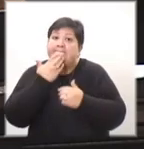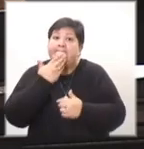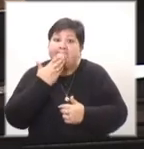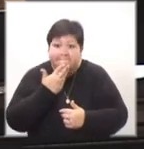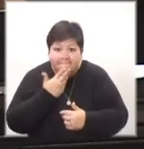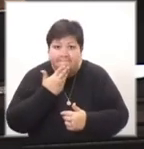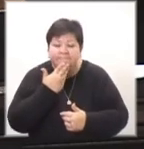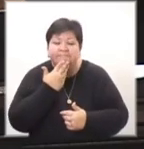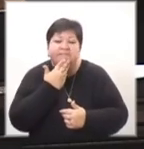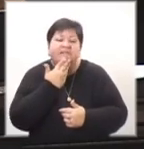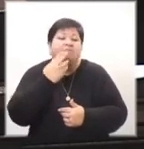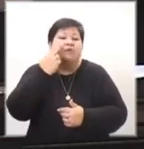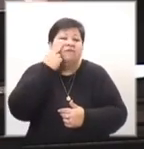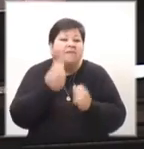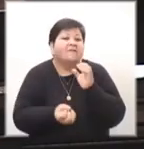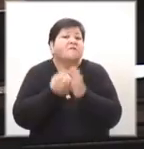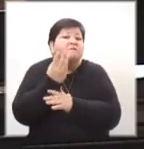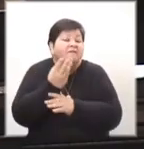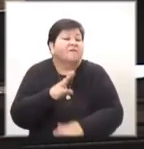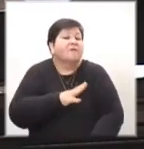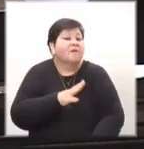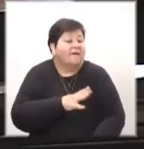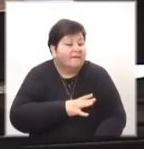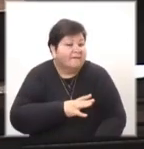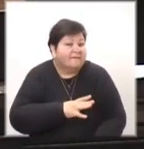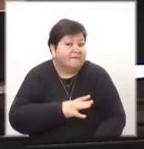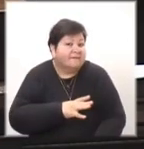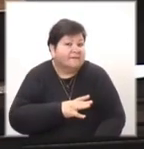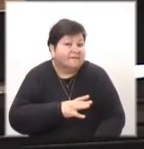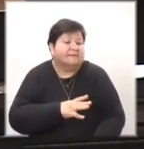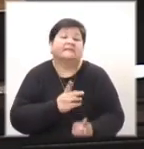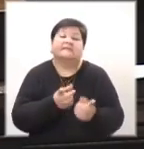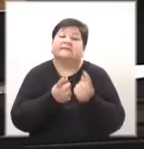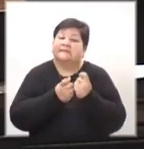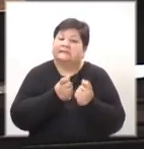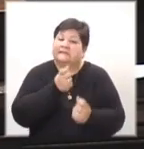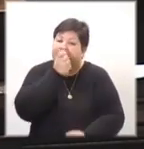que muchísimo más temprano que tarde habrá que resolver.